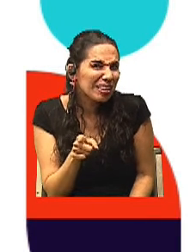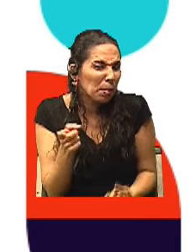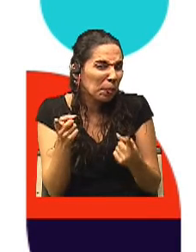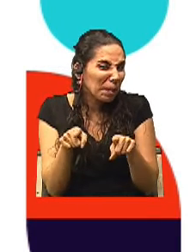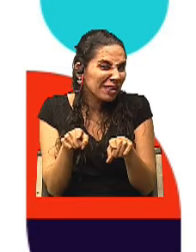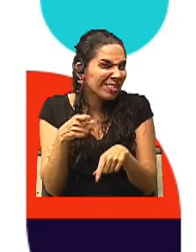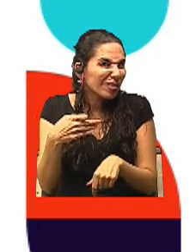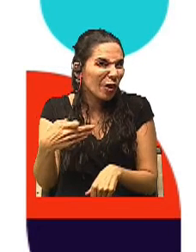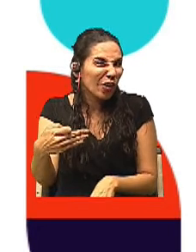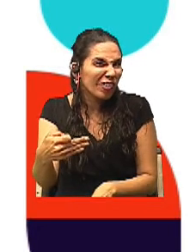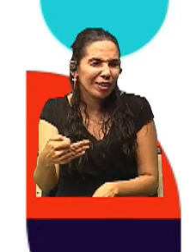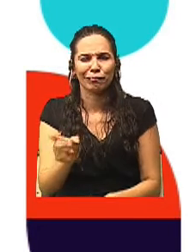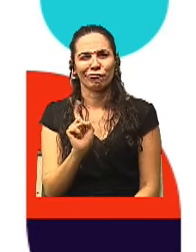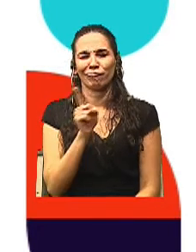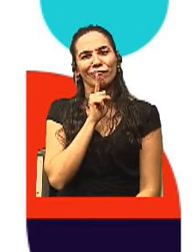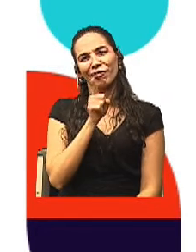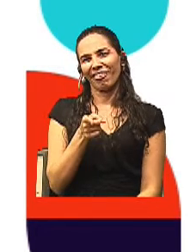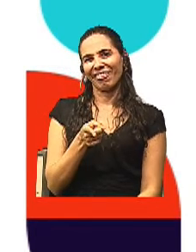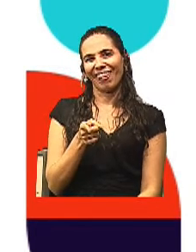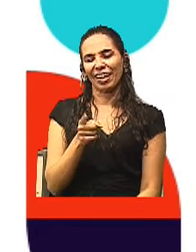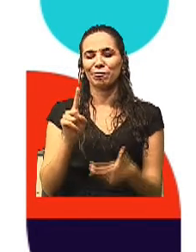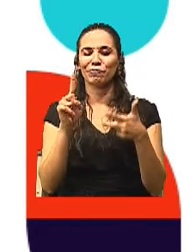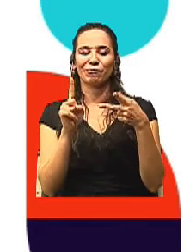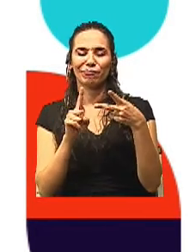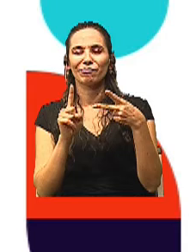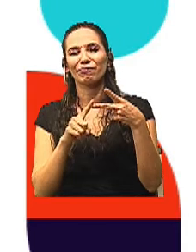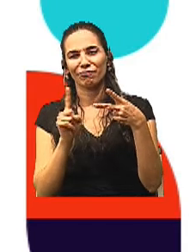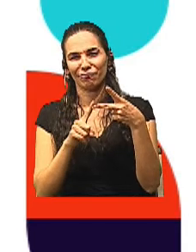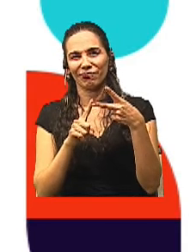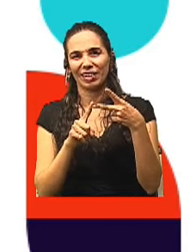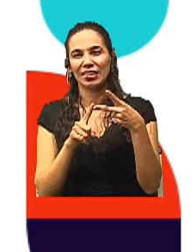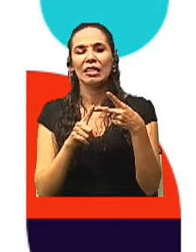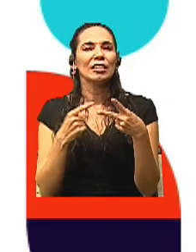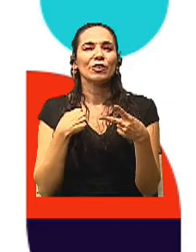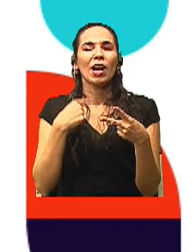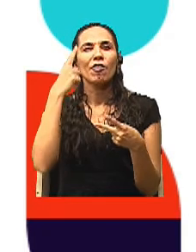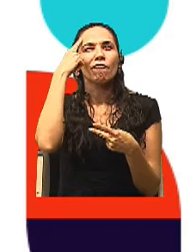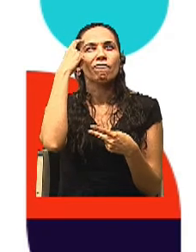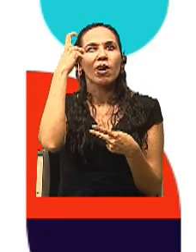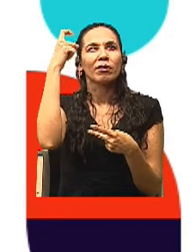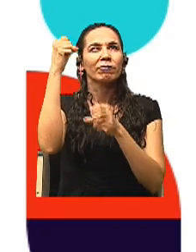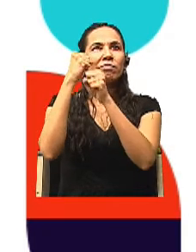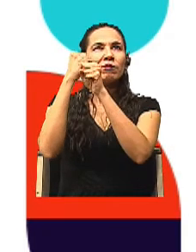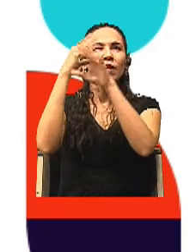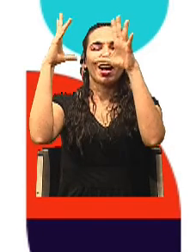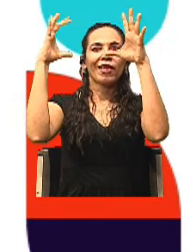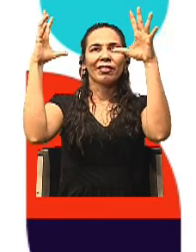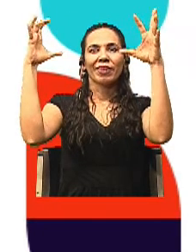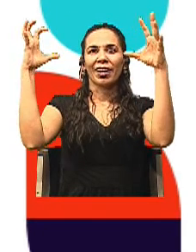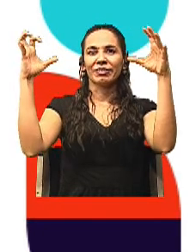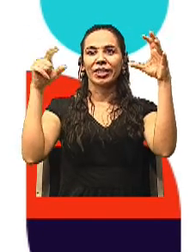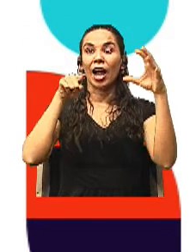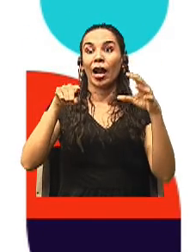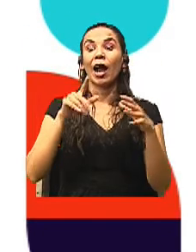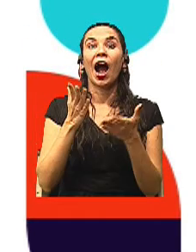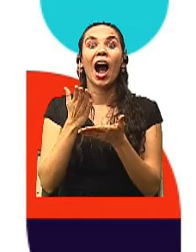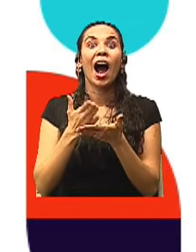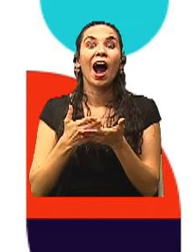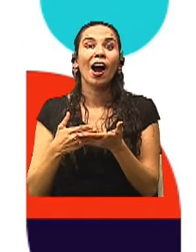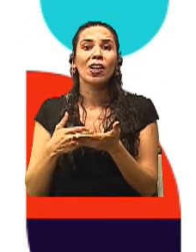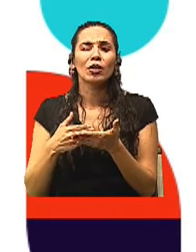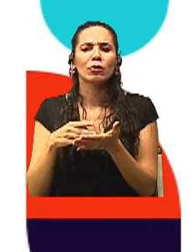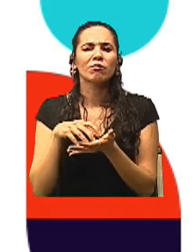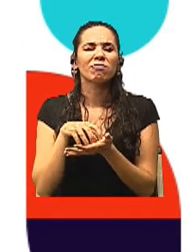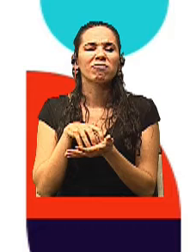días. Segunda característica, espacio fantástico. Es decir, hay un elemento que causa